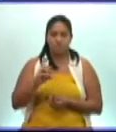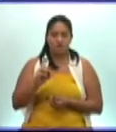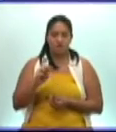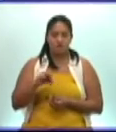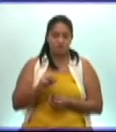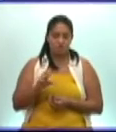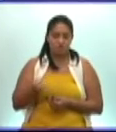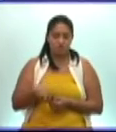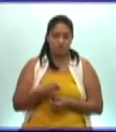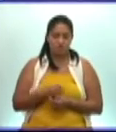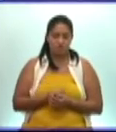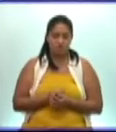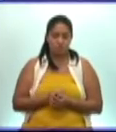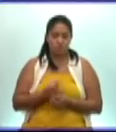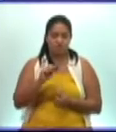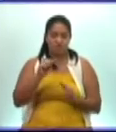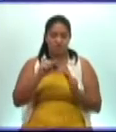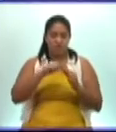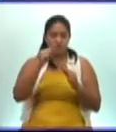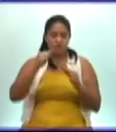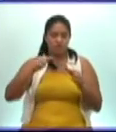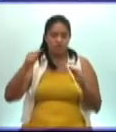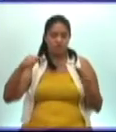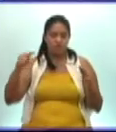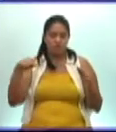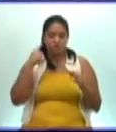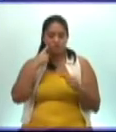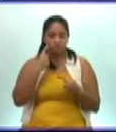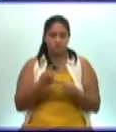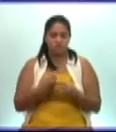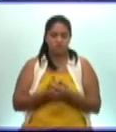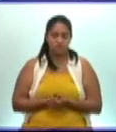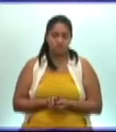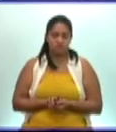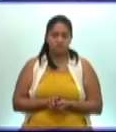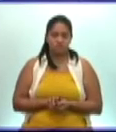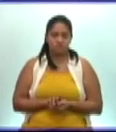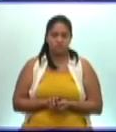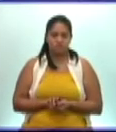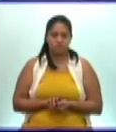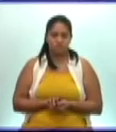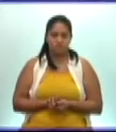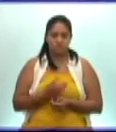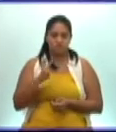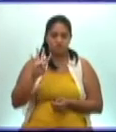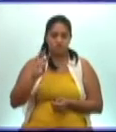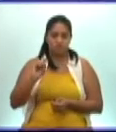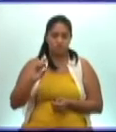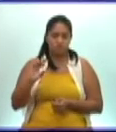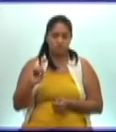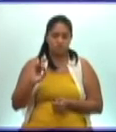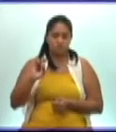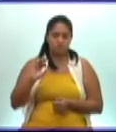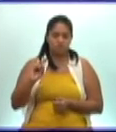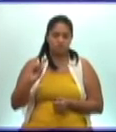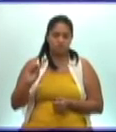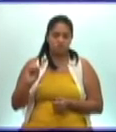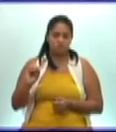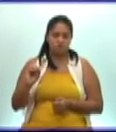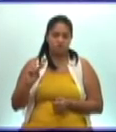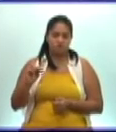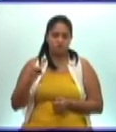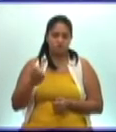visible, como ya comentamos en el video, que es el que está comprendido entre los 400 y los 700 nanómetros, como